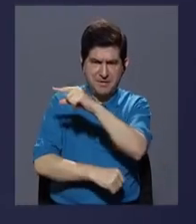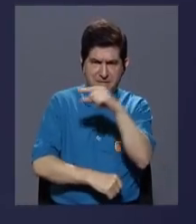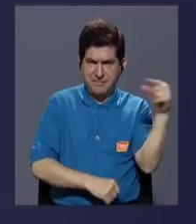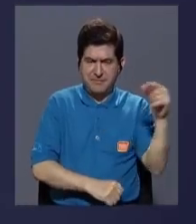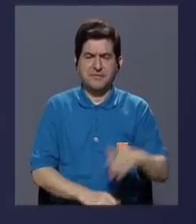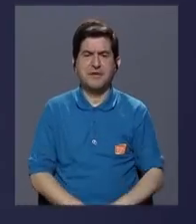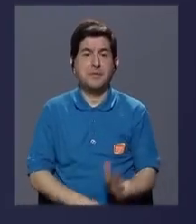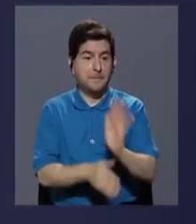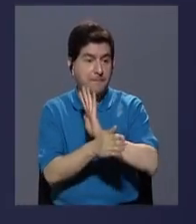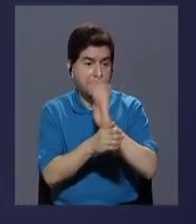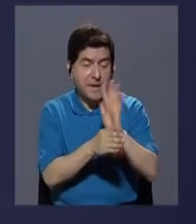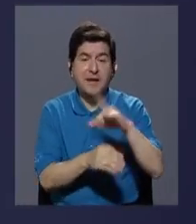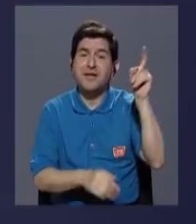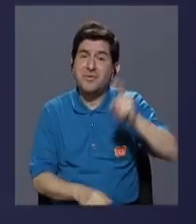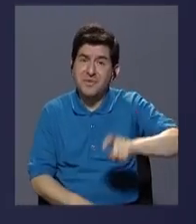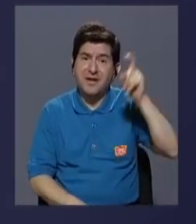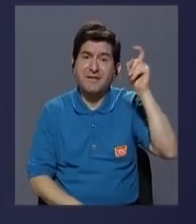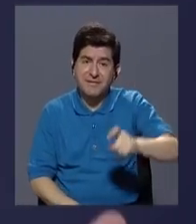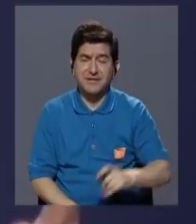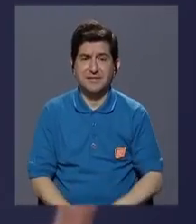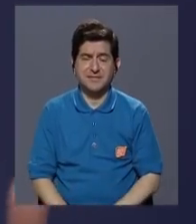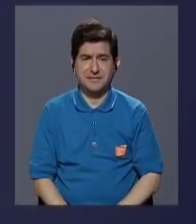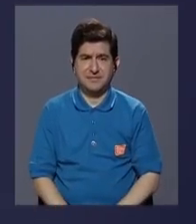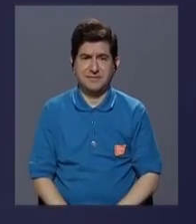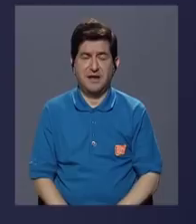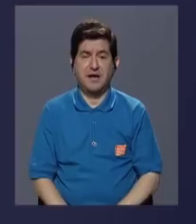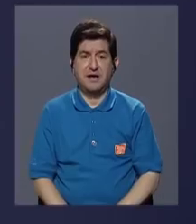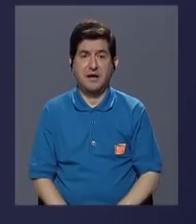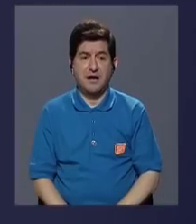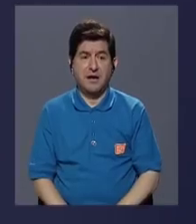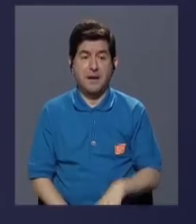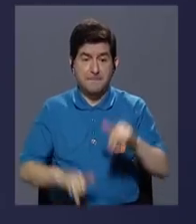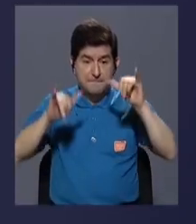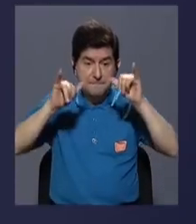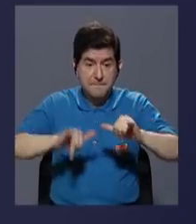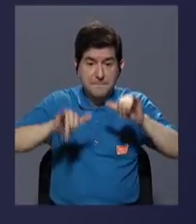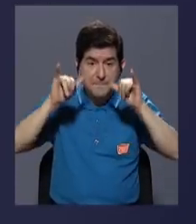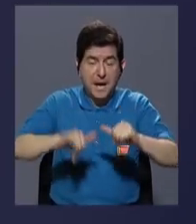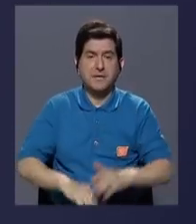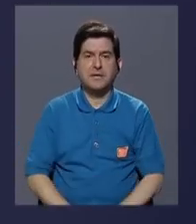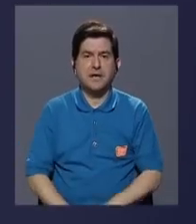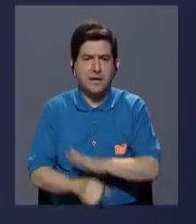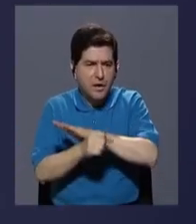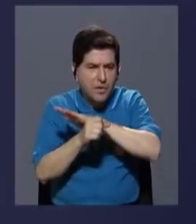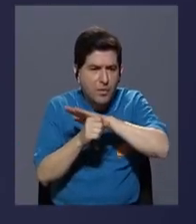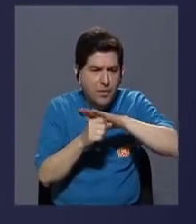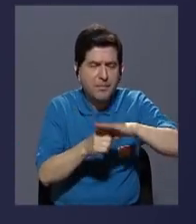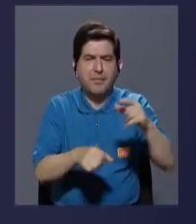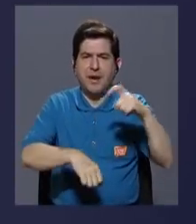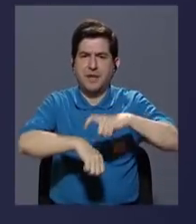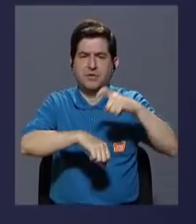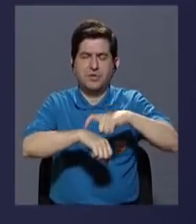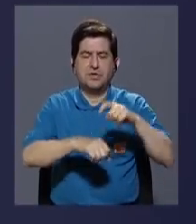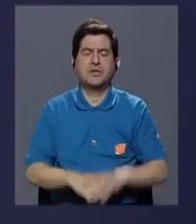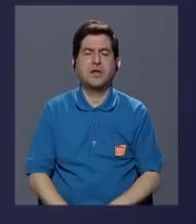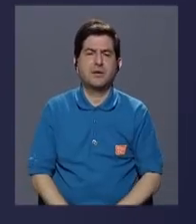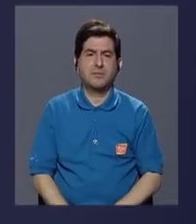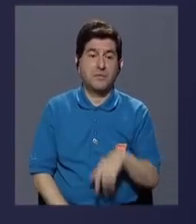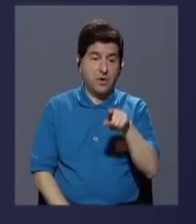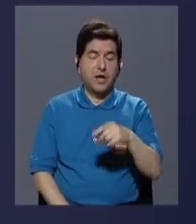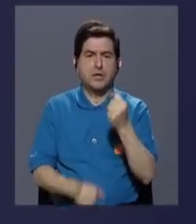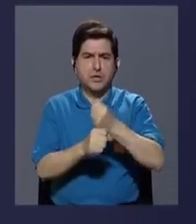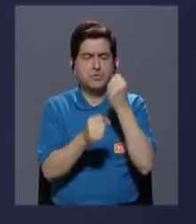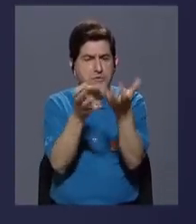necesita o que merece mantenerse suficiente tiempo en cartelera porque es un esfuerzo muy grande